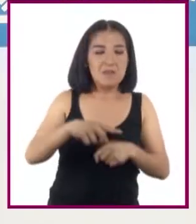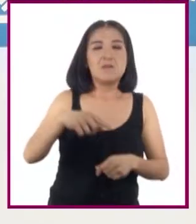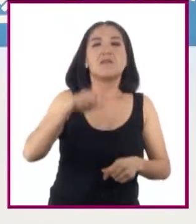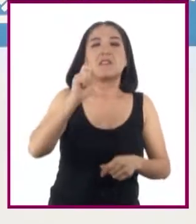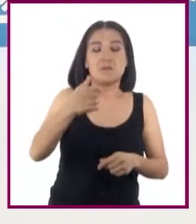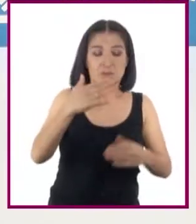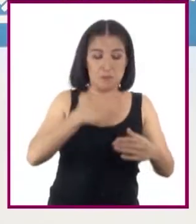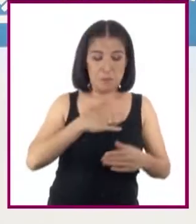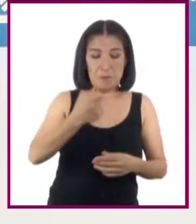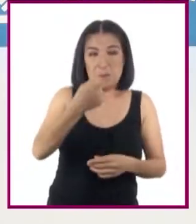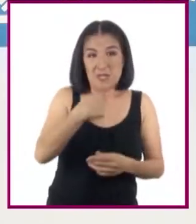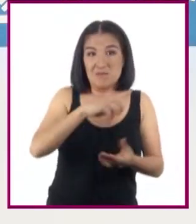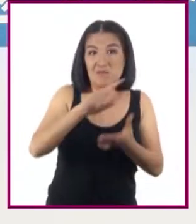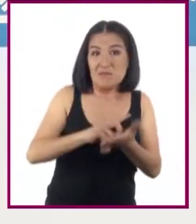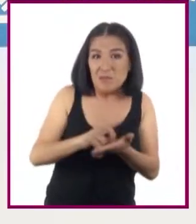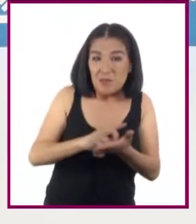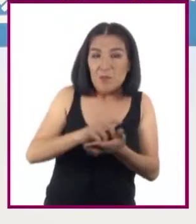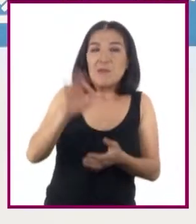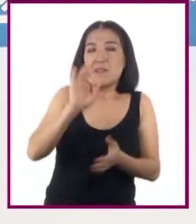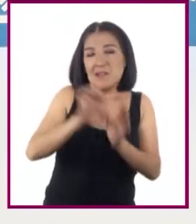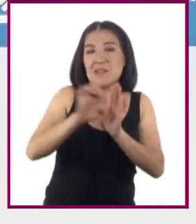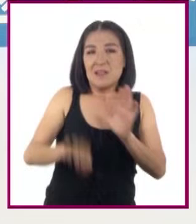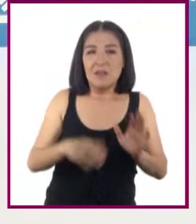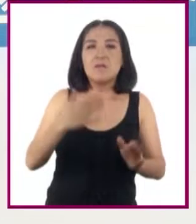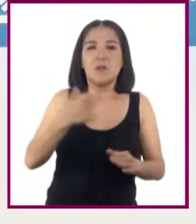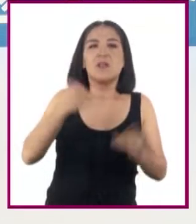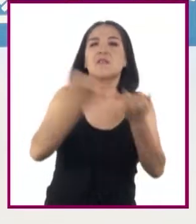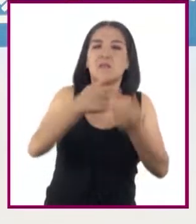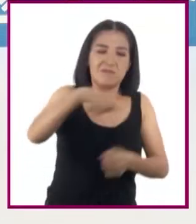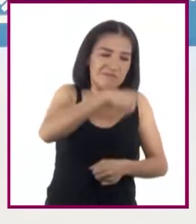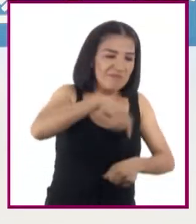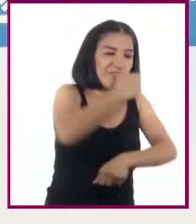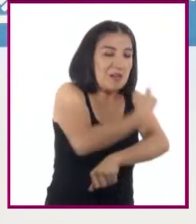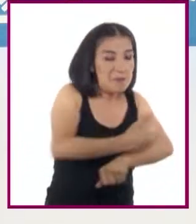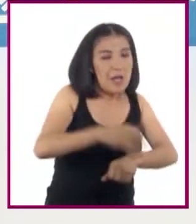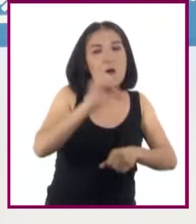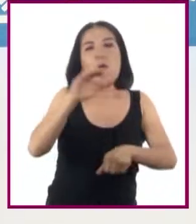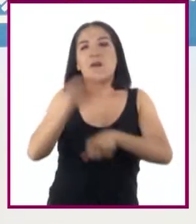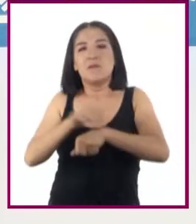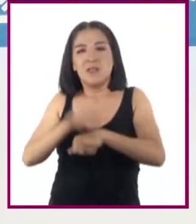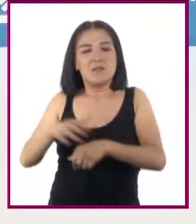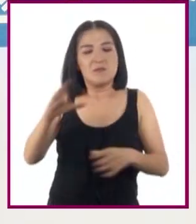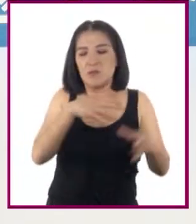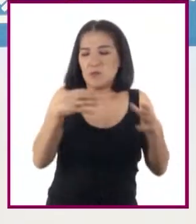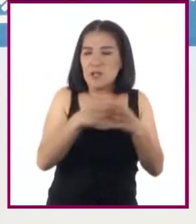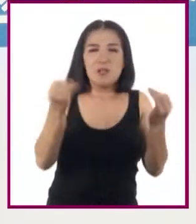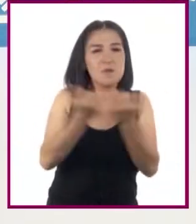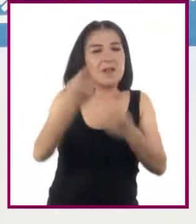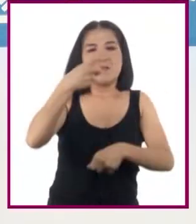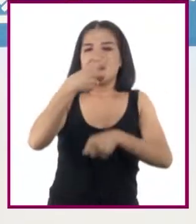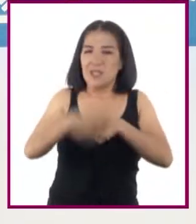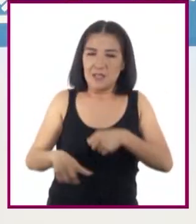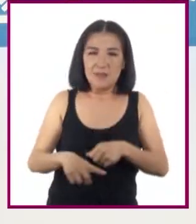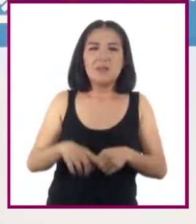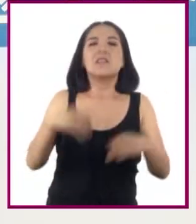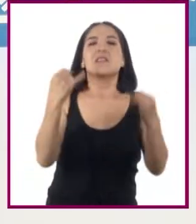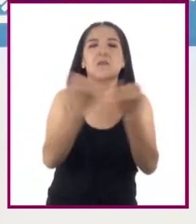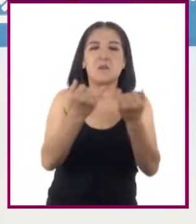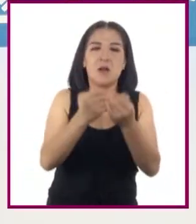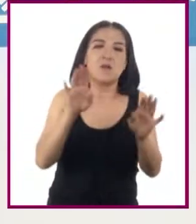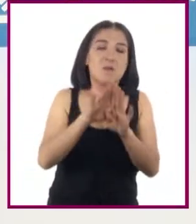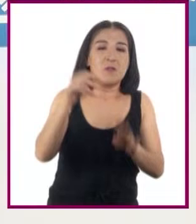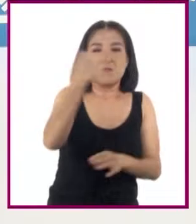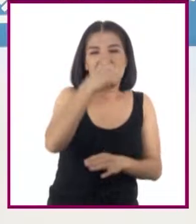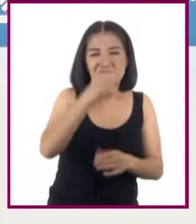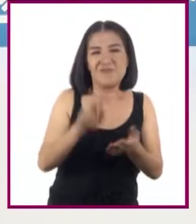quienes consumen de manera excesiva y a las personas que le rodean. Aunque debemos tomar en cuenta que la adicción